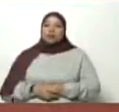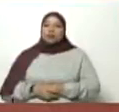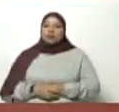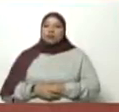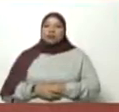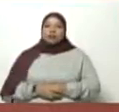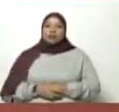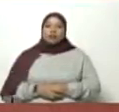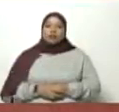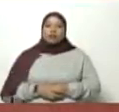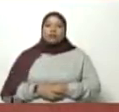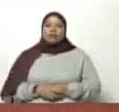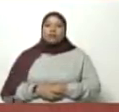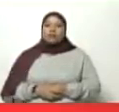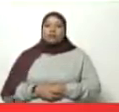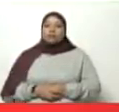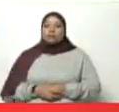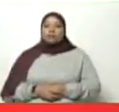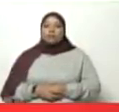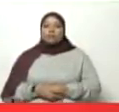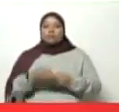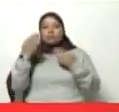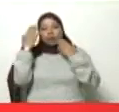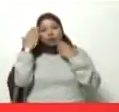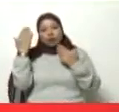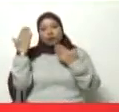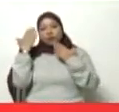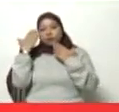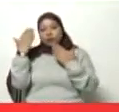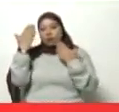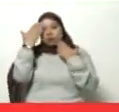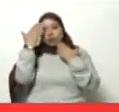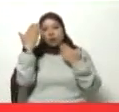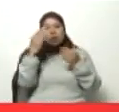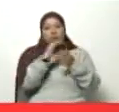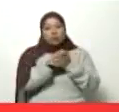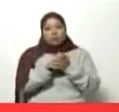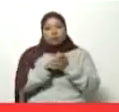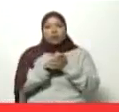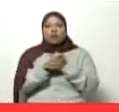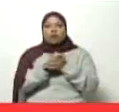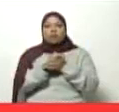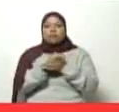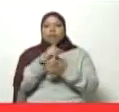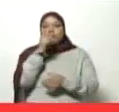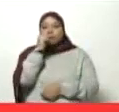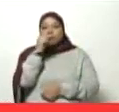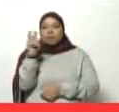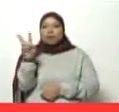Saludamos a los venezolanos, a las venezolanas, con